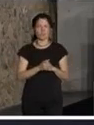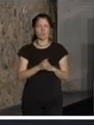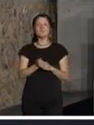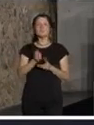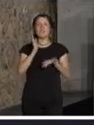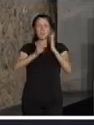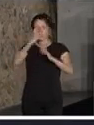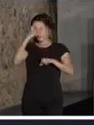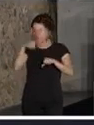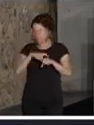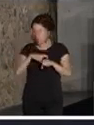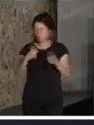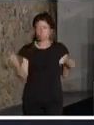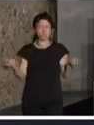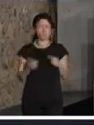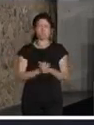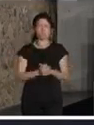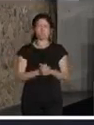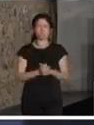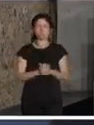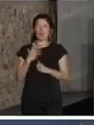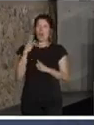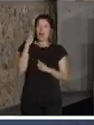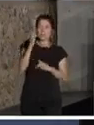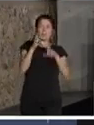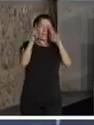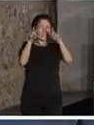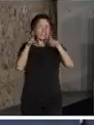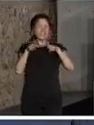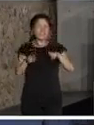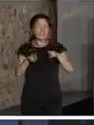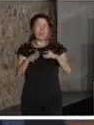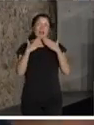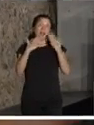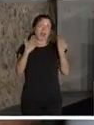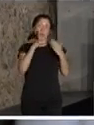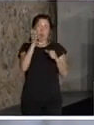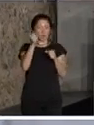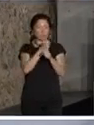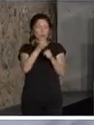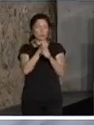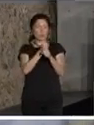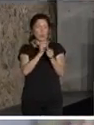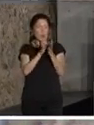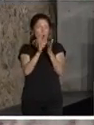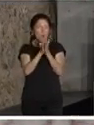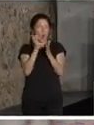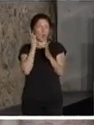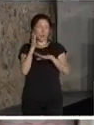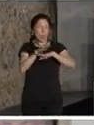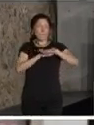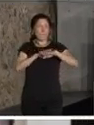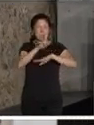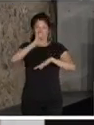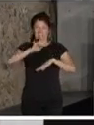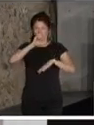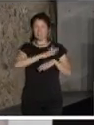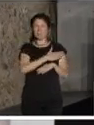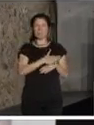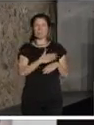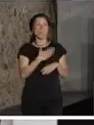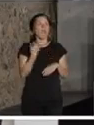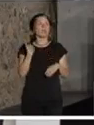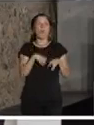tratamiento psicológico que además la residencias Gracias además al trabajo de nuestra compañera y ministra Johnny velarra